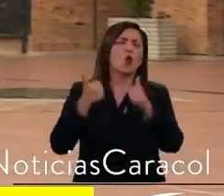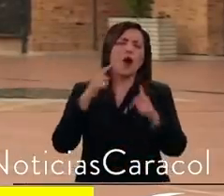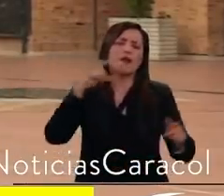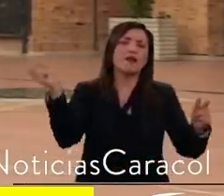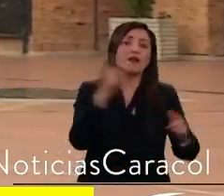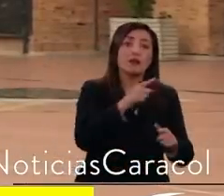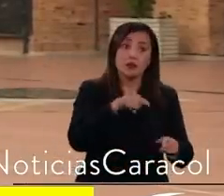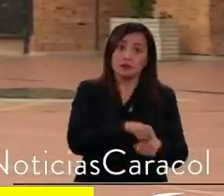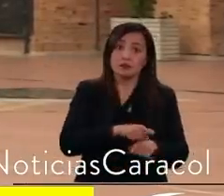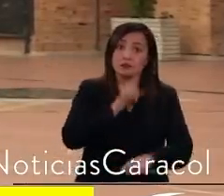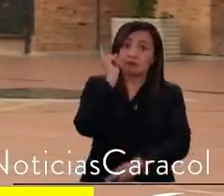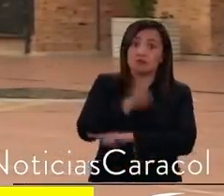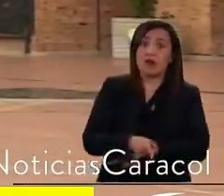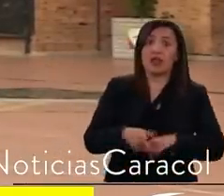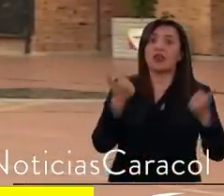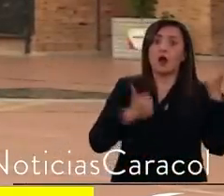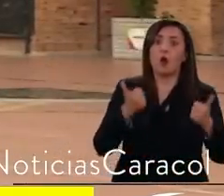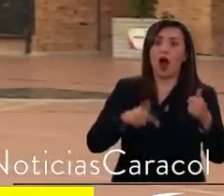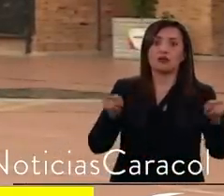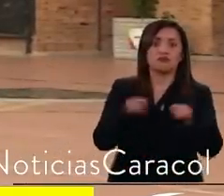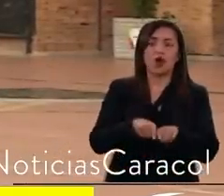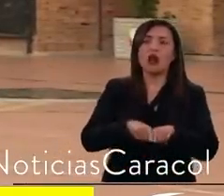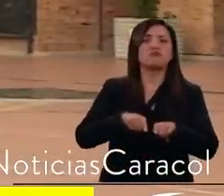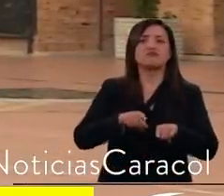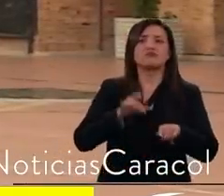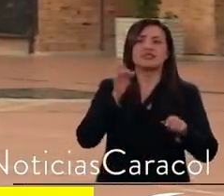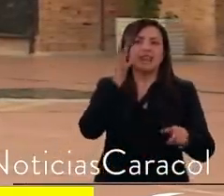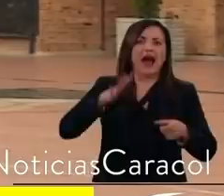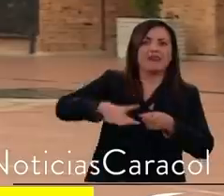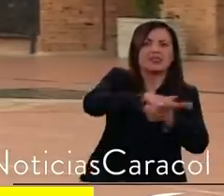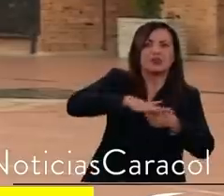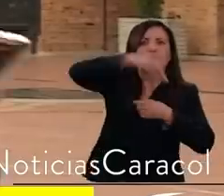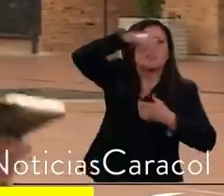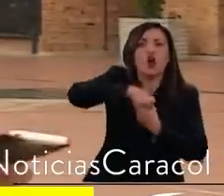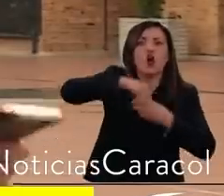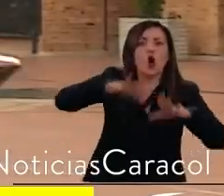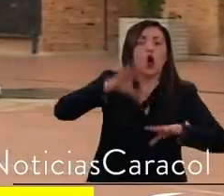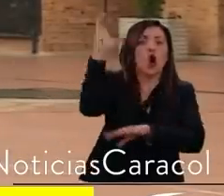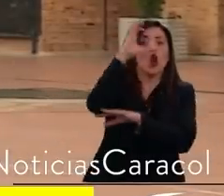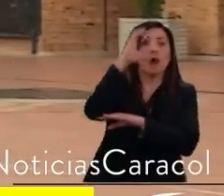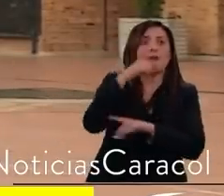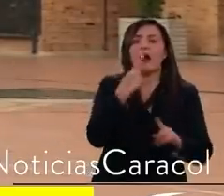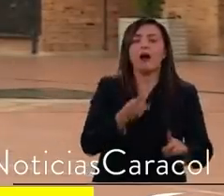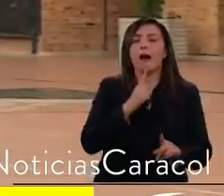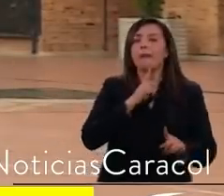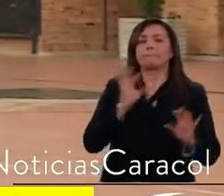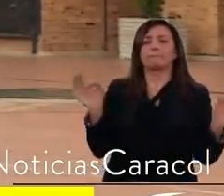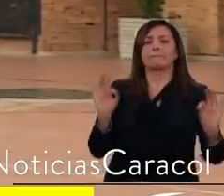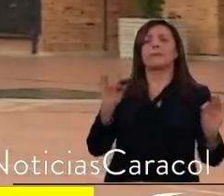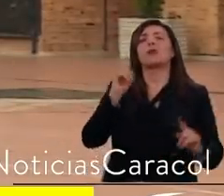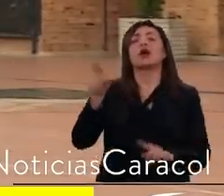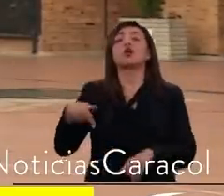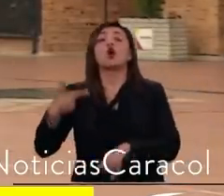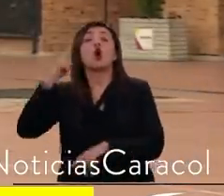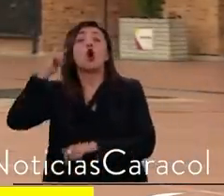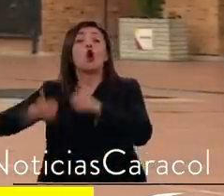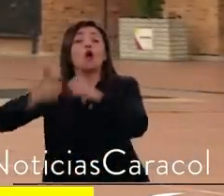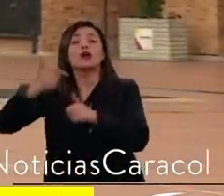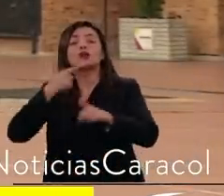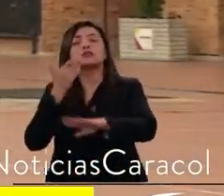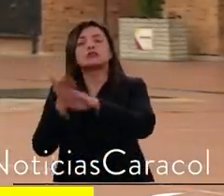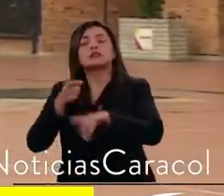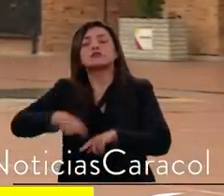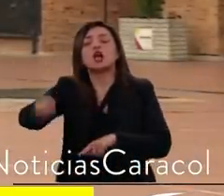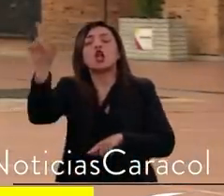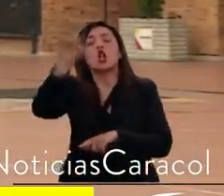el estado de conmoción interior, pero el presidente pues descartó esta posibilidad. Además, una petición de los gobernadores al gobierno nacional es que en estos diálogos que van a empezar el